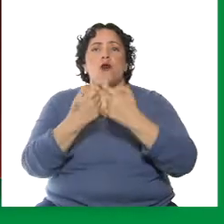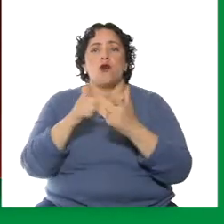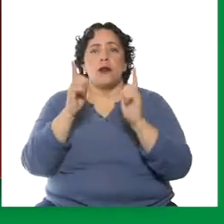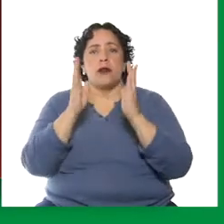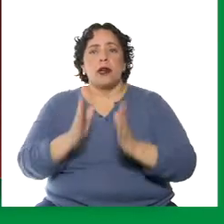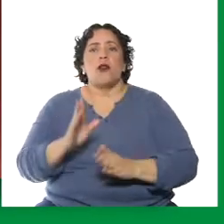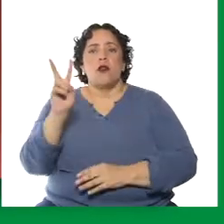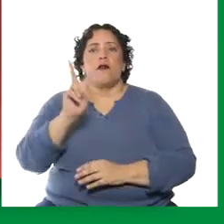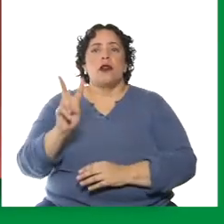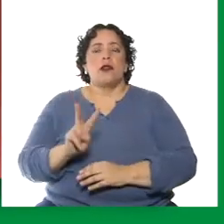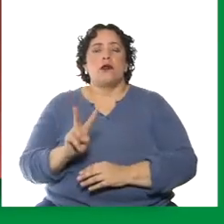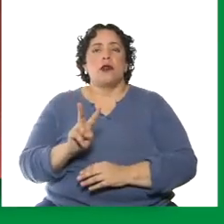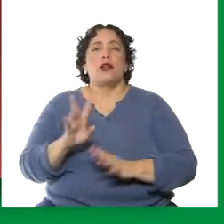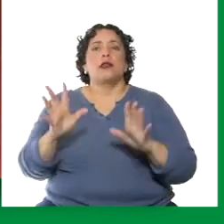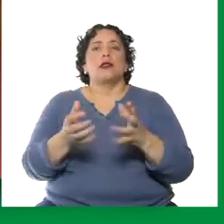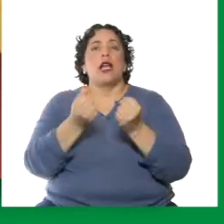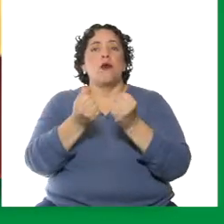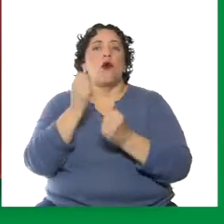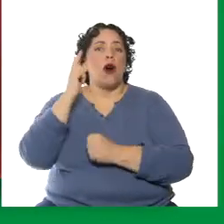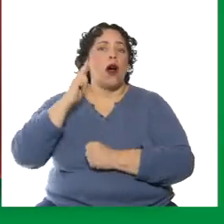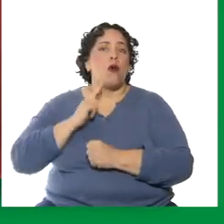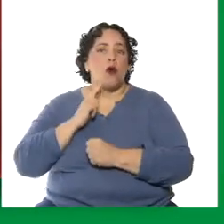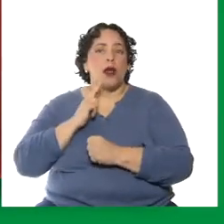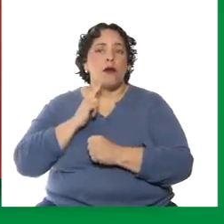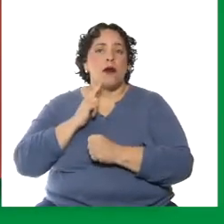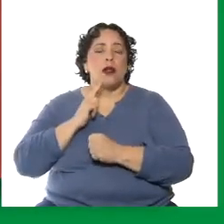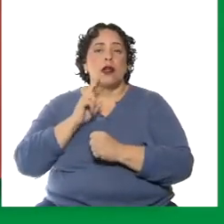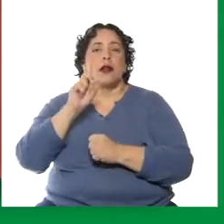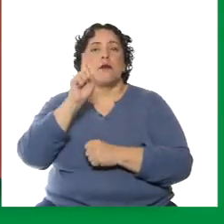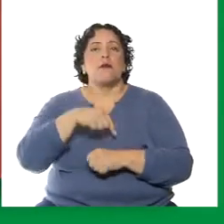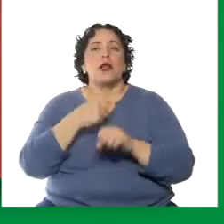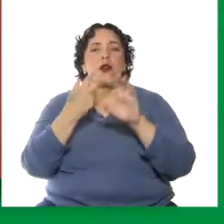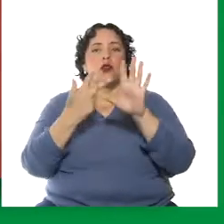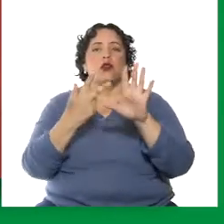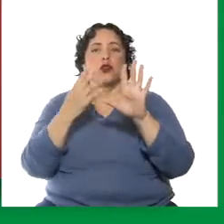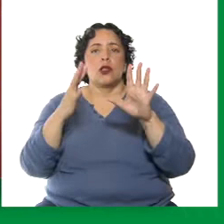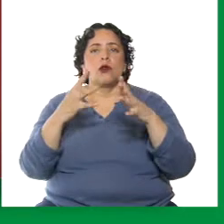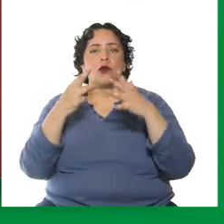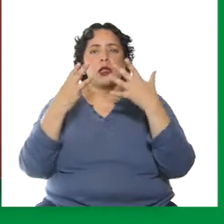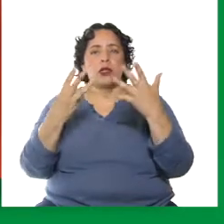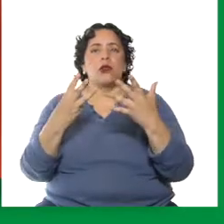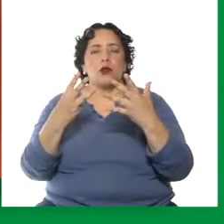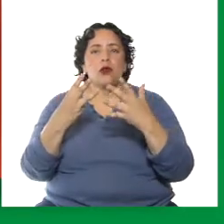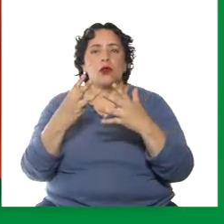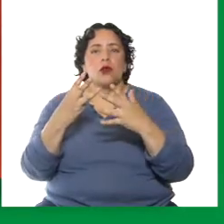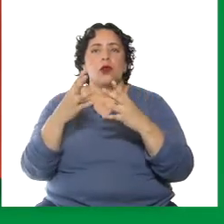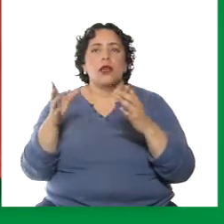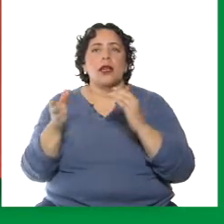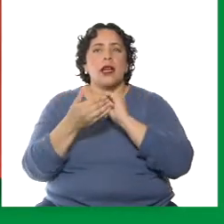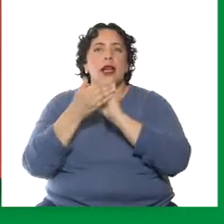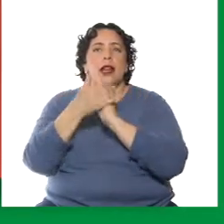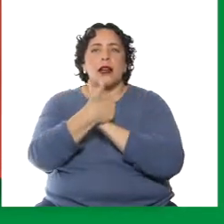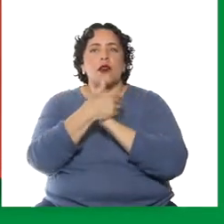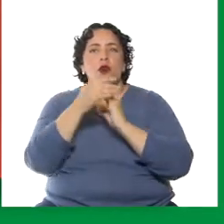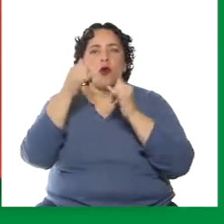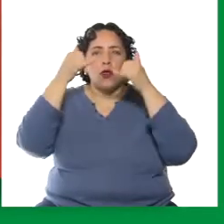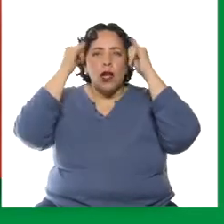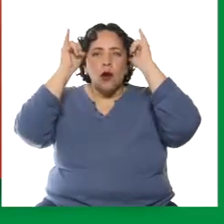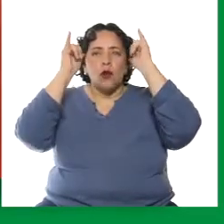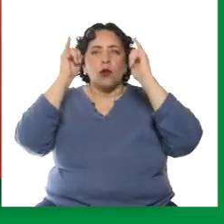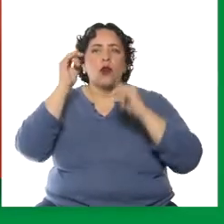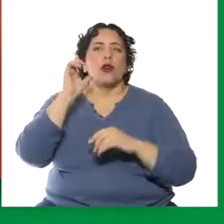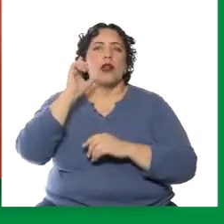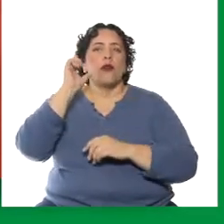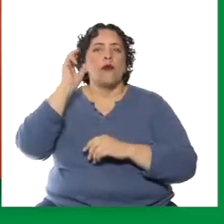de Venezuela. Salvó la vida del libertador Simón Bolívar en 1818 en el Rincón de los Toros en